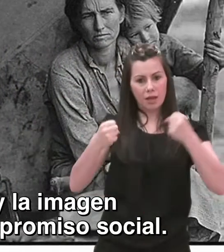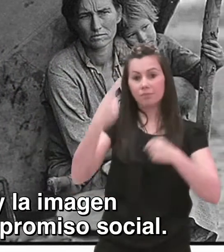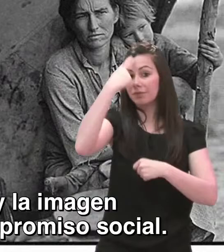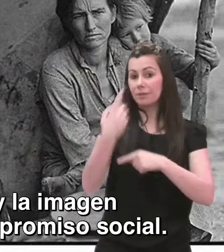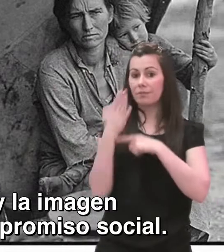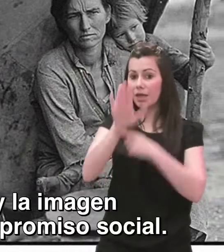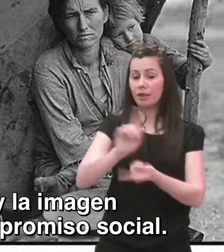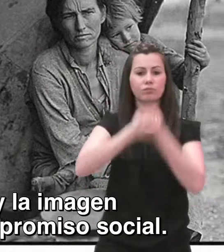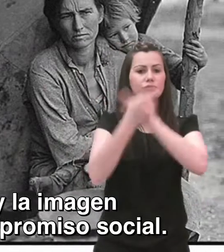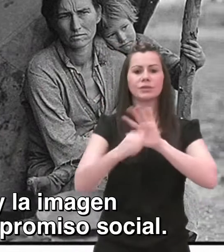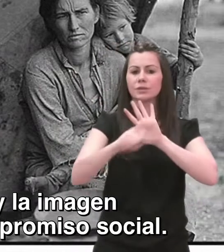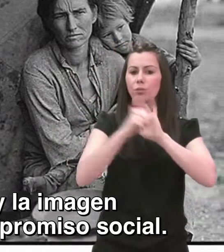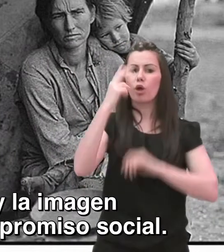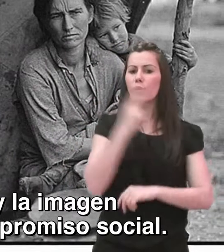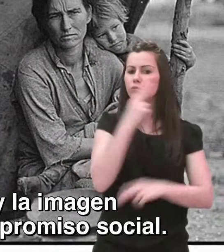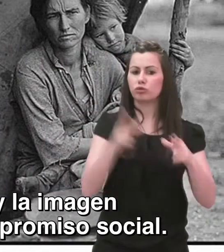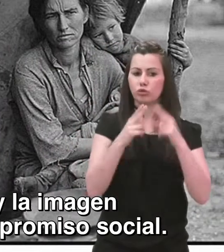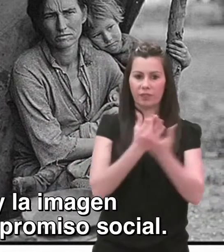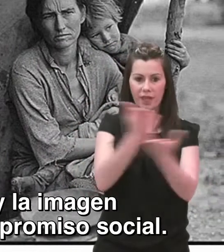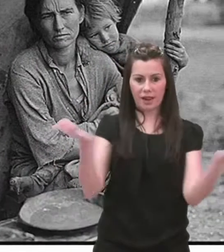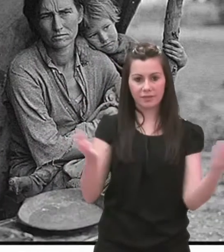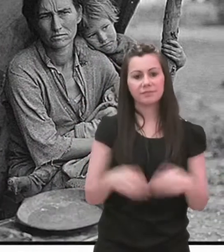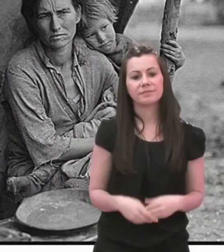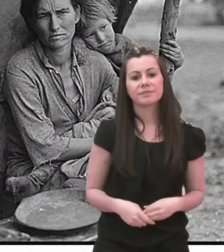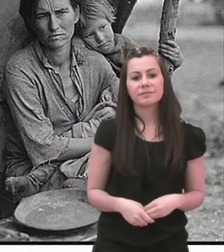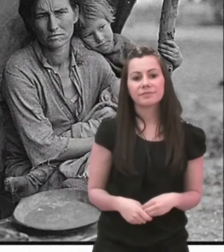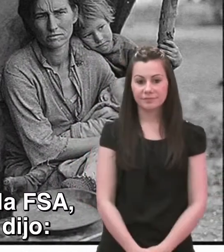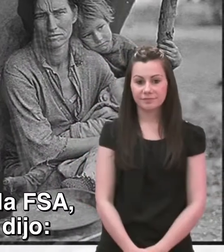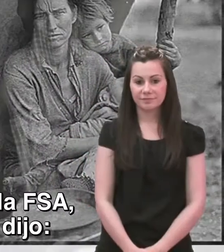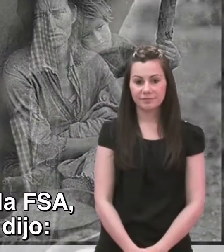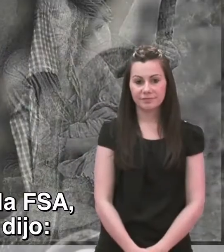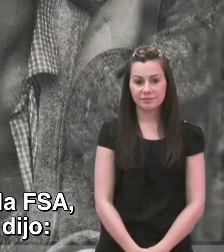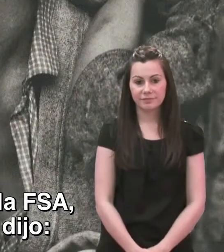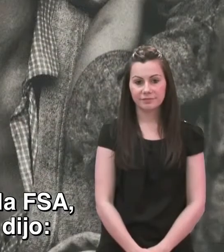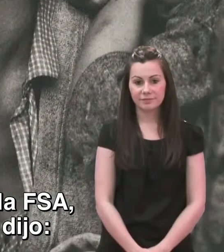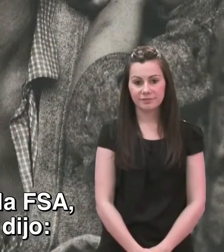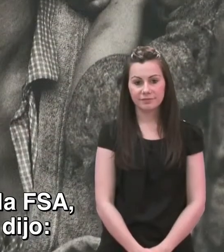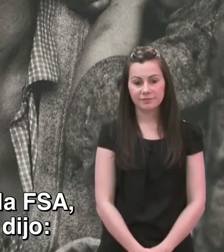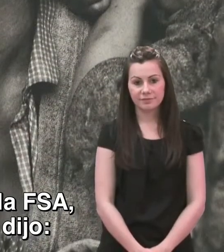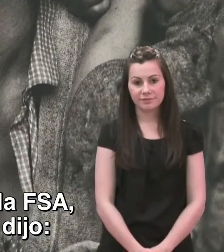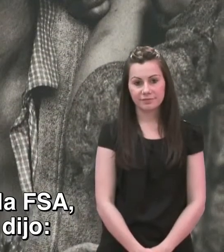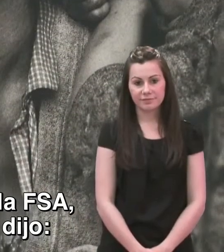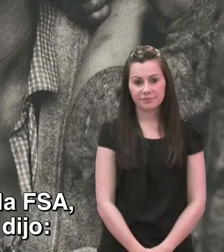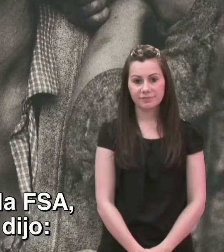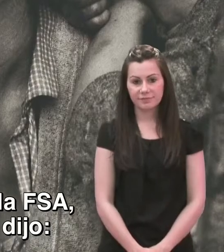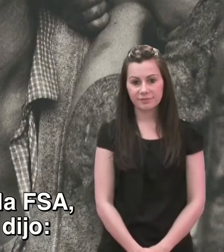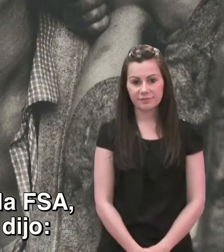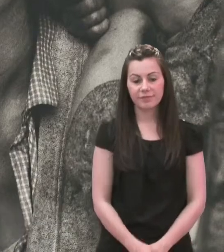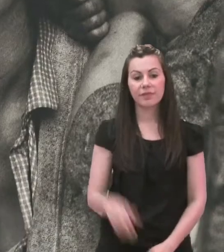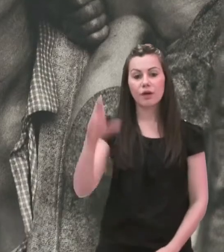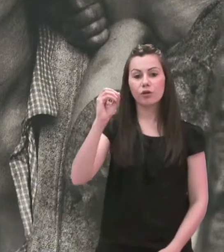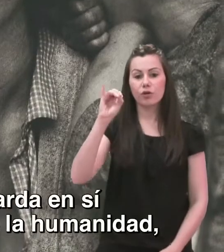y la imagen en un símbolo del compromiso social. El director de la FSA, Roy Stryker,